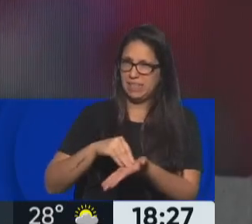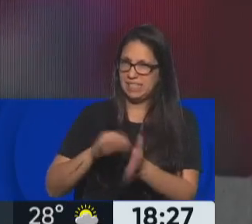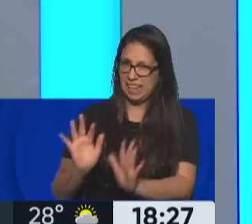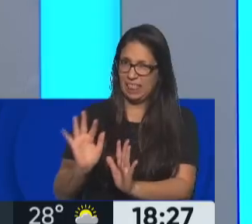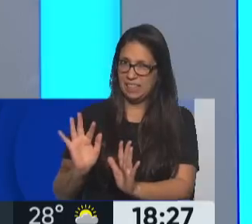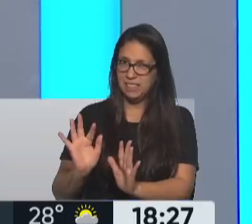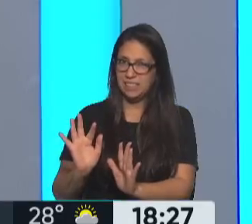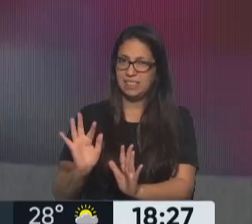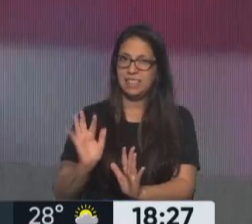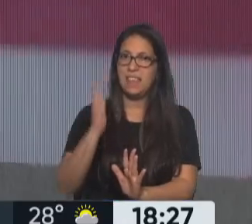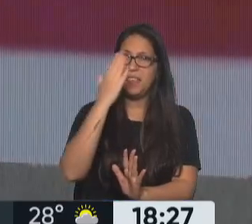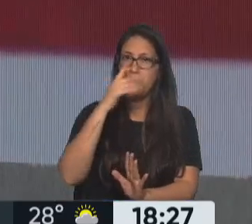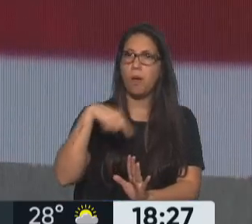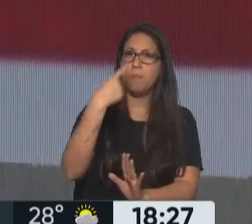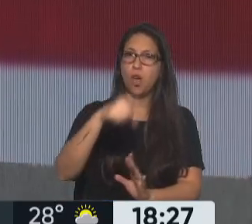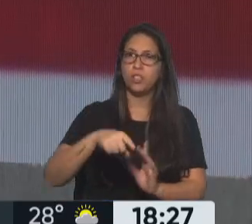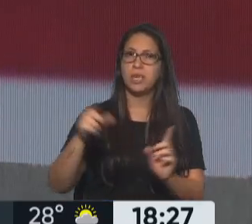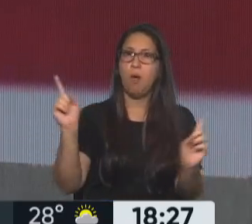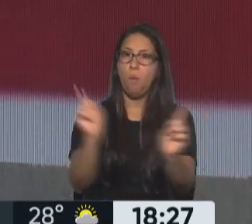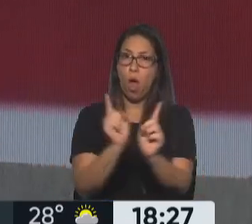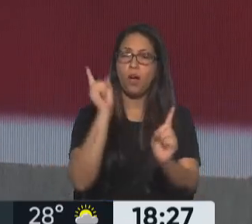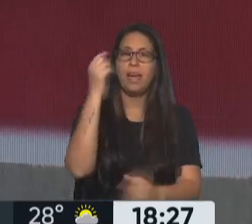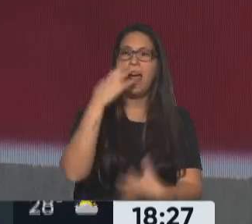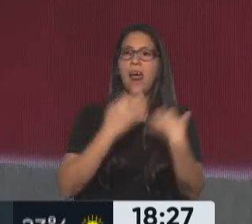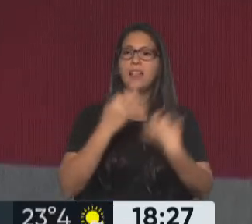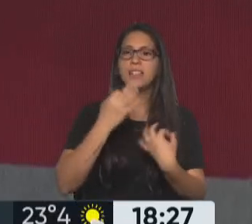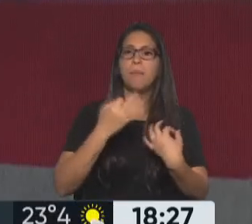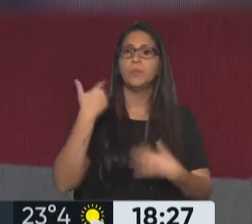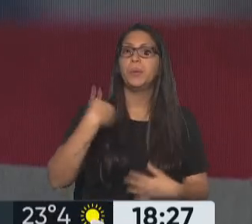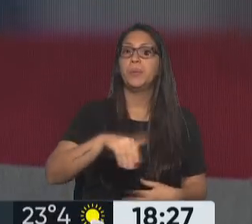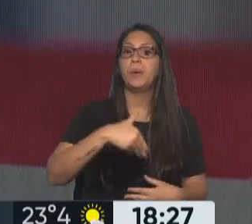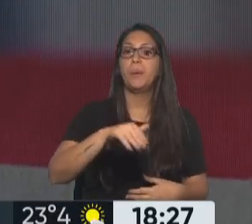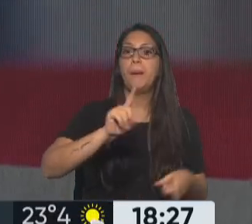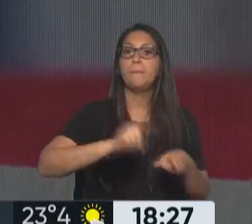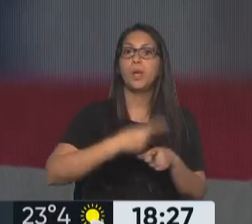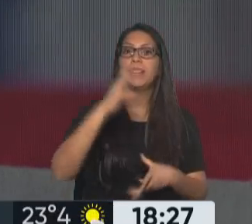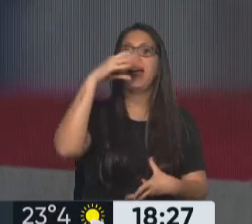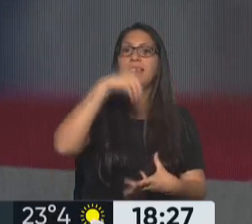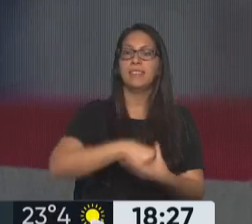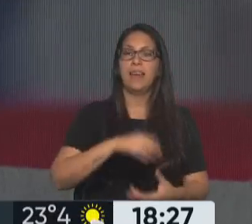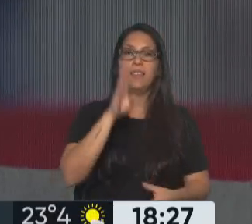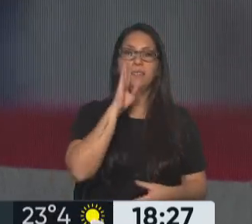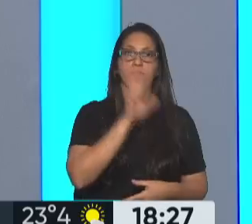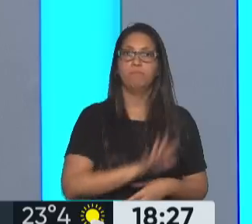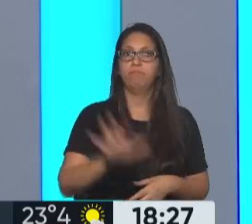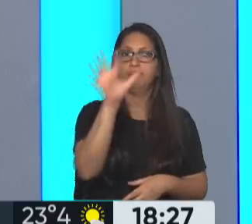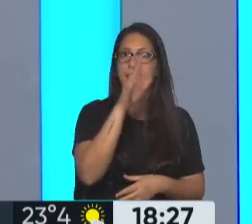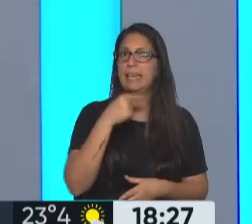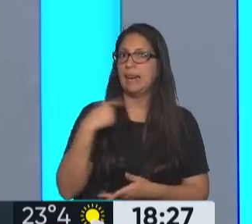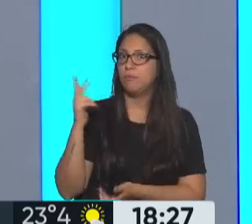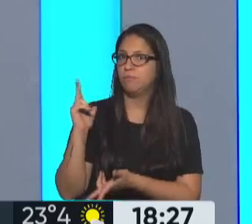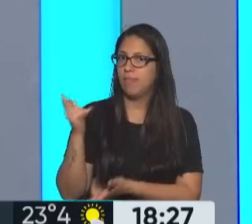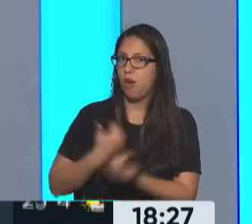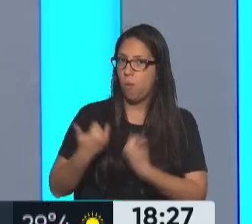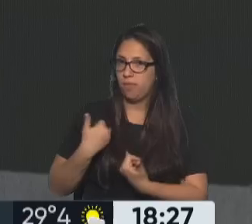Con gusto. Después, en el próximo bloque, vamos a estar empezando a analizar lo que podría llegar a ser la política internacional de Donald Trump y queremos contar con tu palabra. ¿Puede